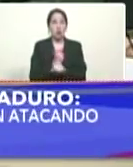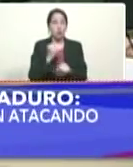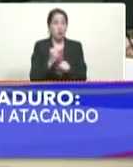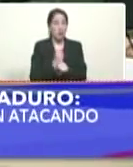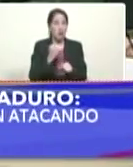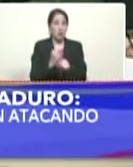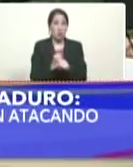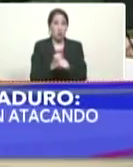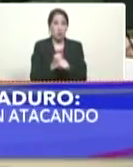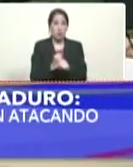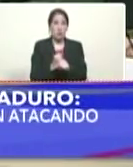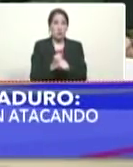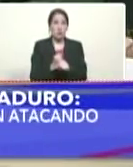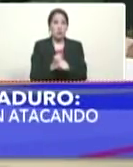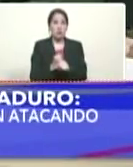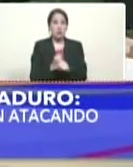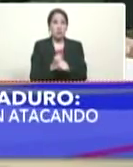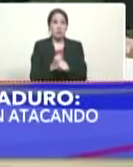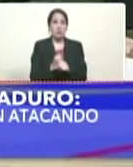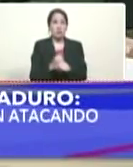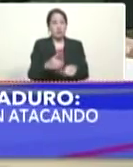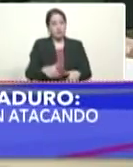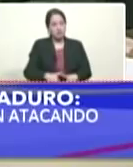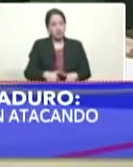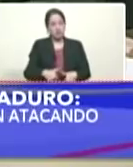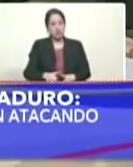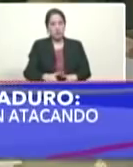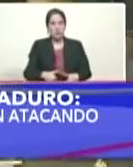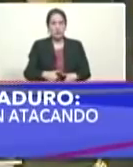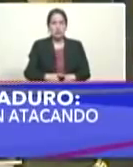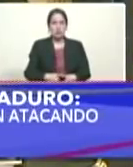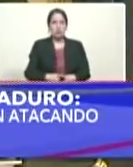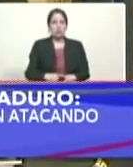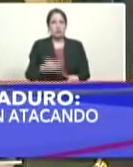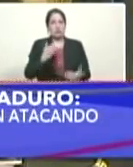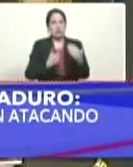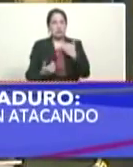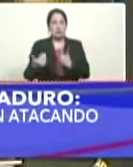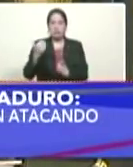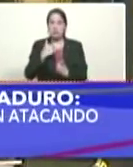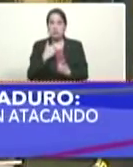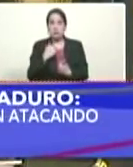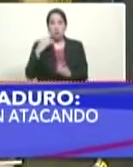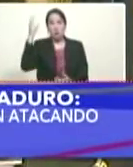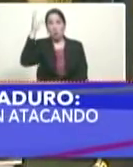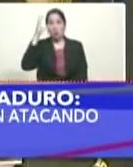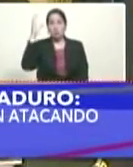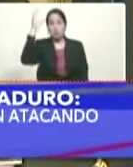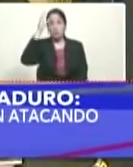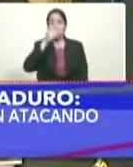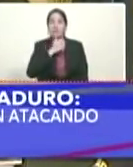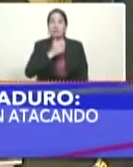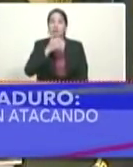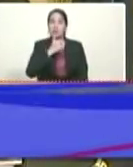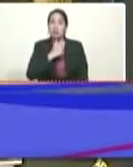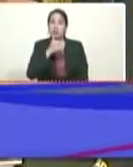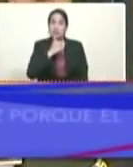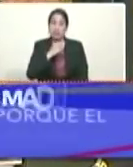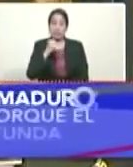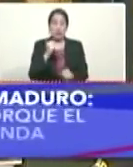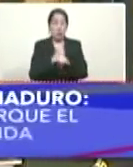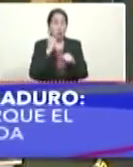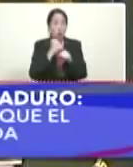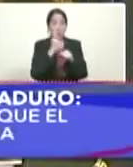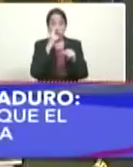que con empeño sacrificio conocimiento tenemos trabajadores del primer nivel